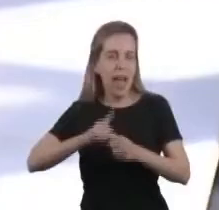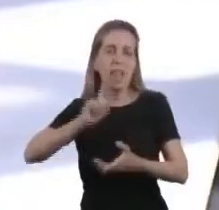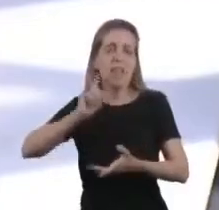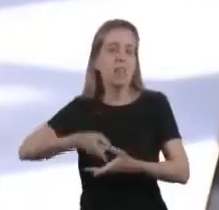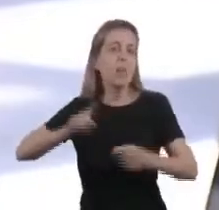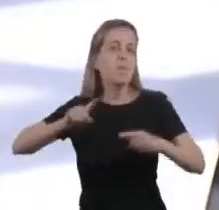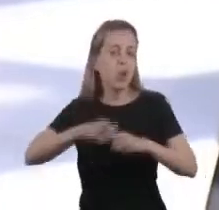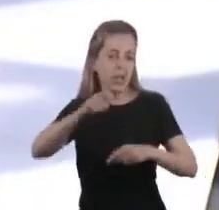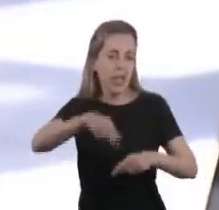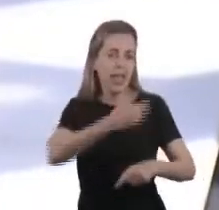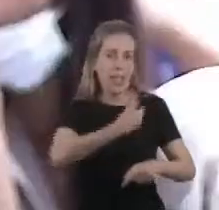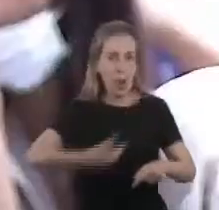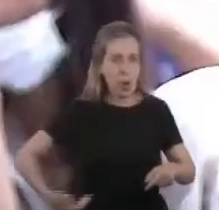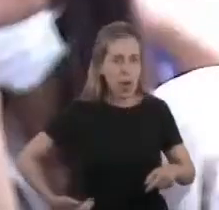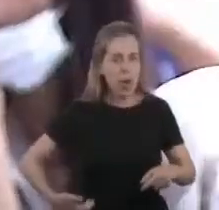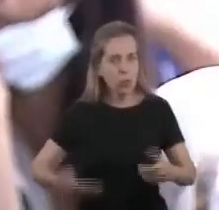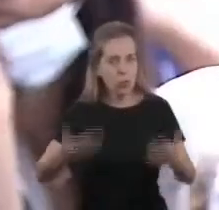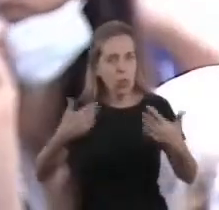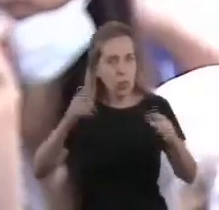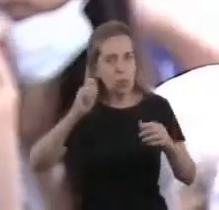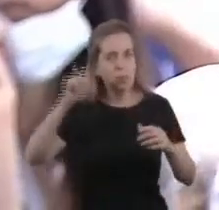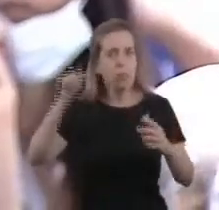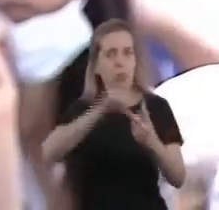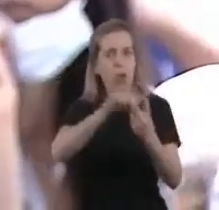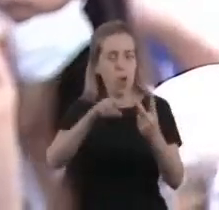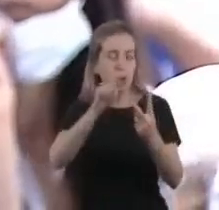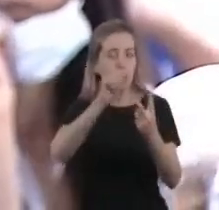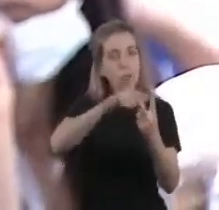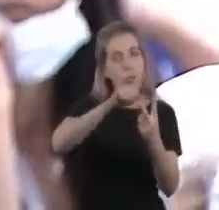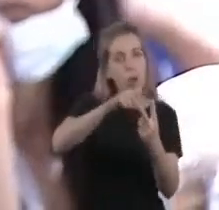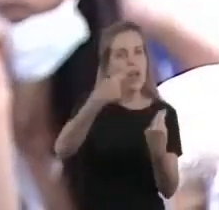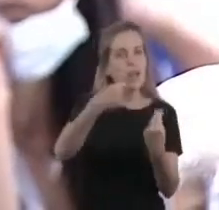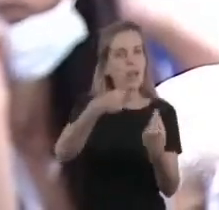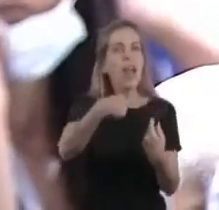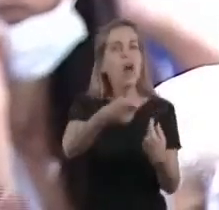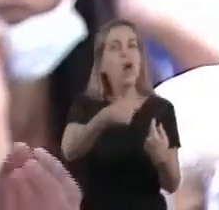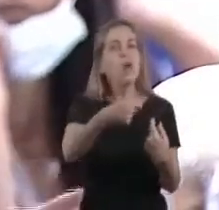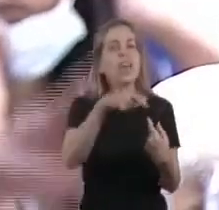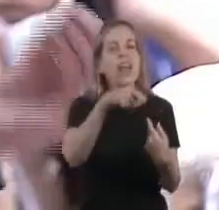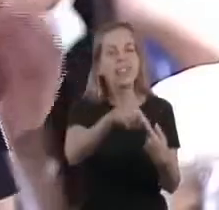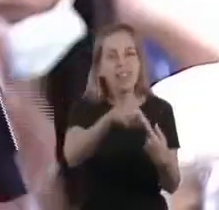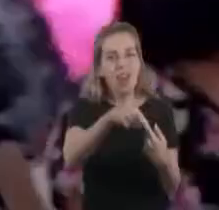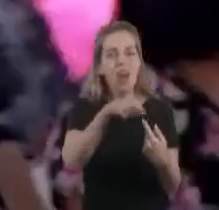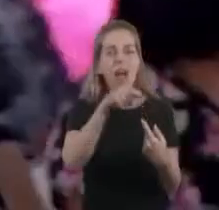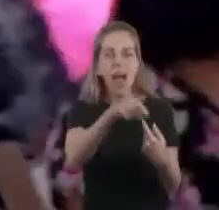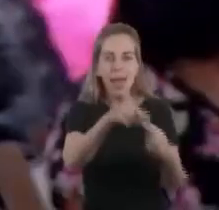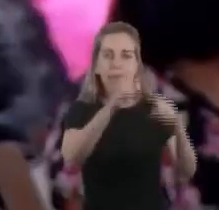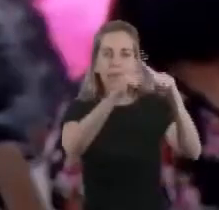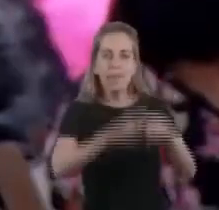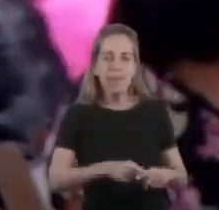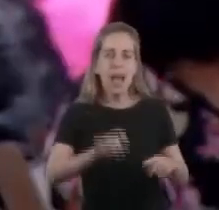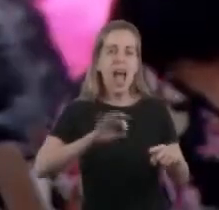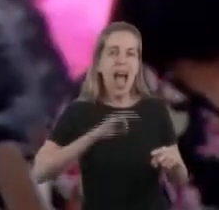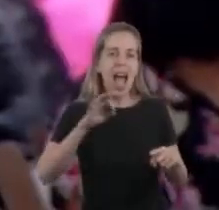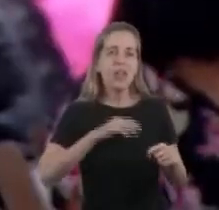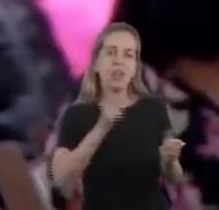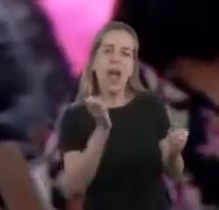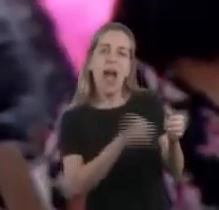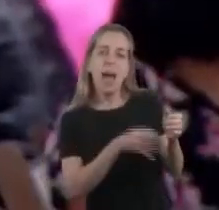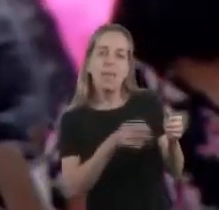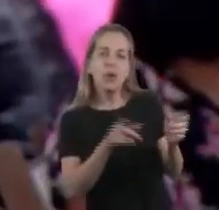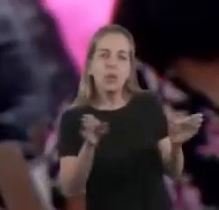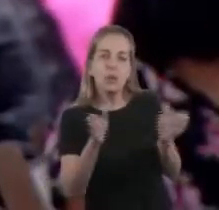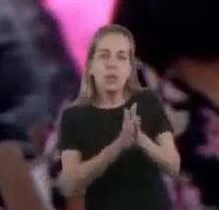política de nuestro gobierno, hicieron posible. Una fue la jubilación en donde pudimos computar años de aportes por tareas del